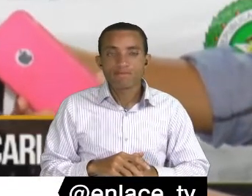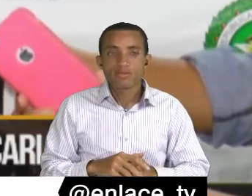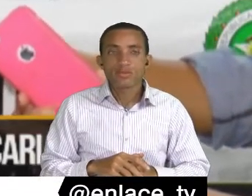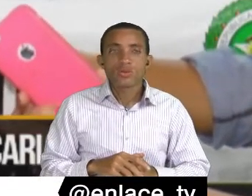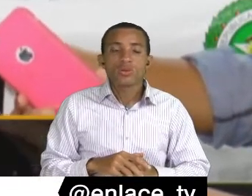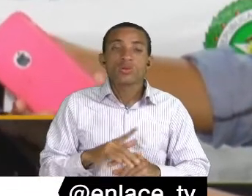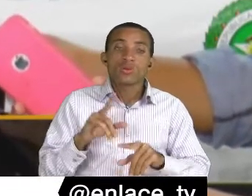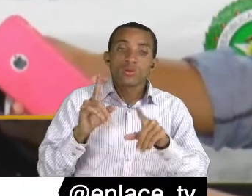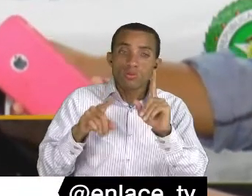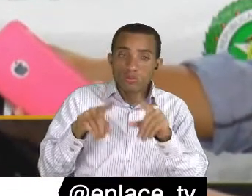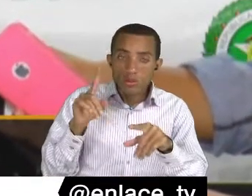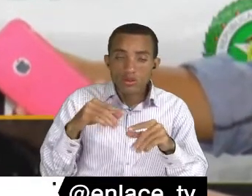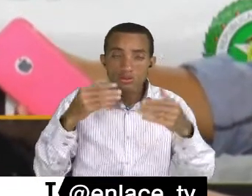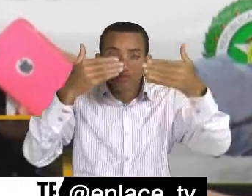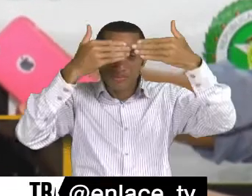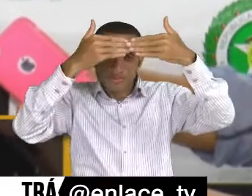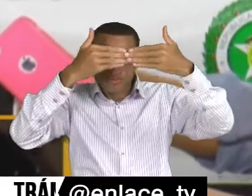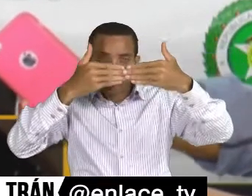blindados, a través de